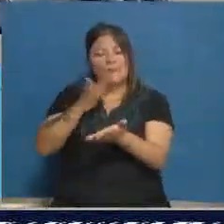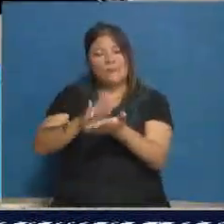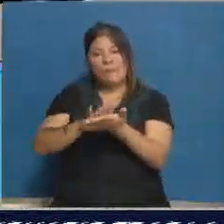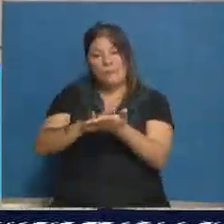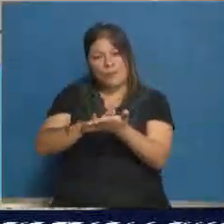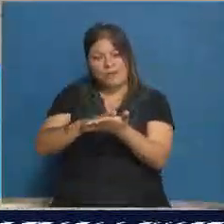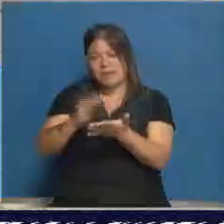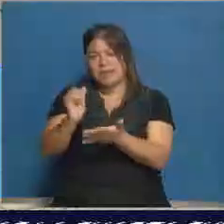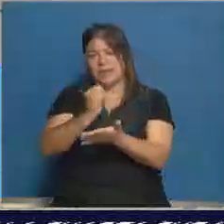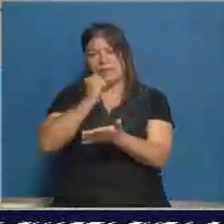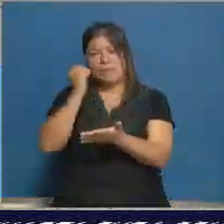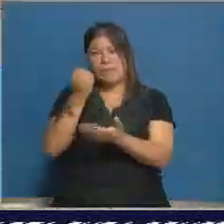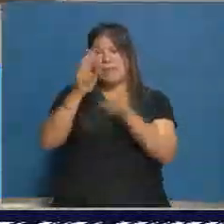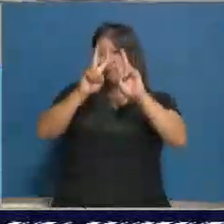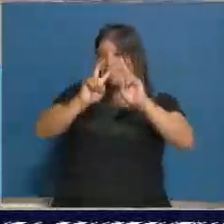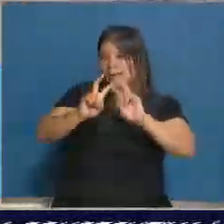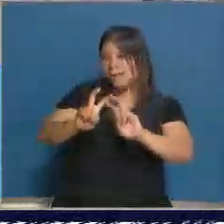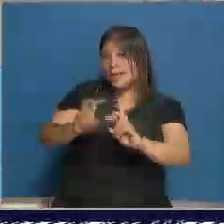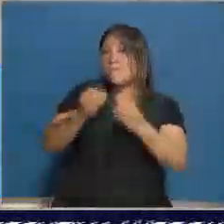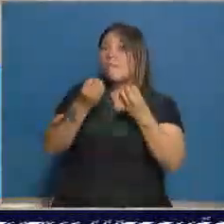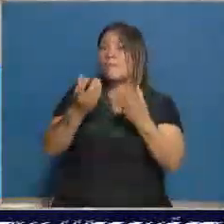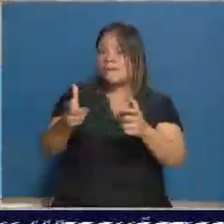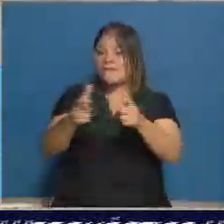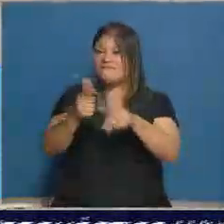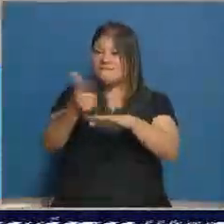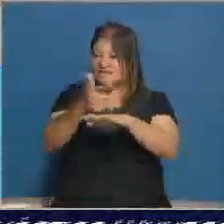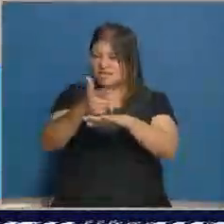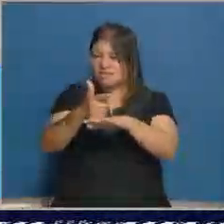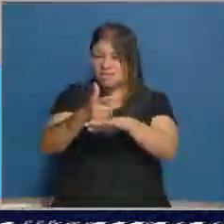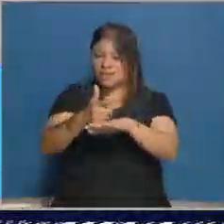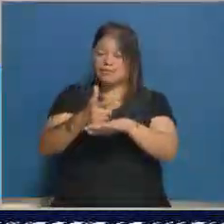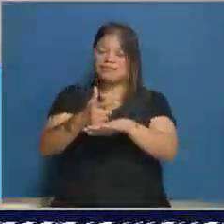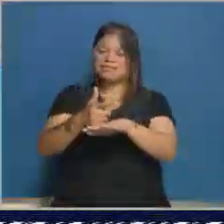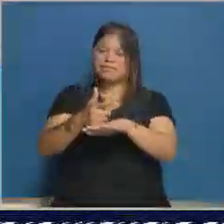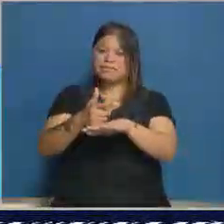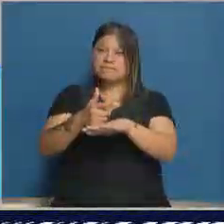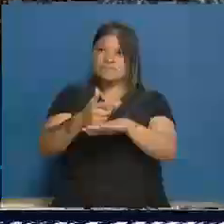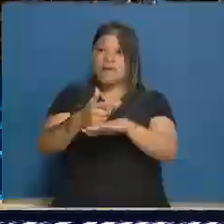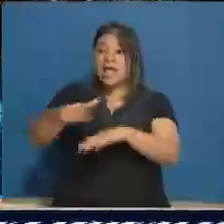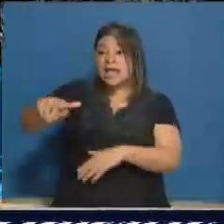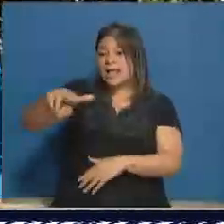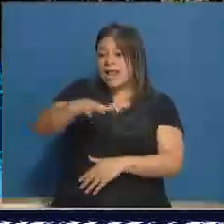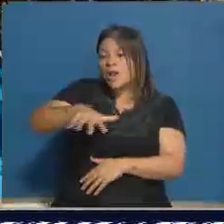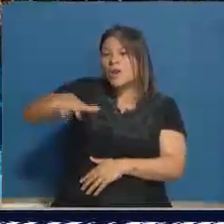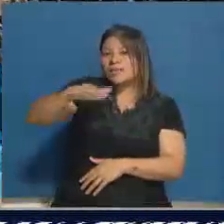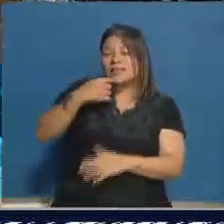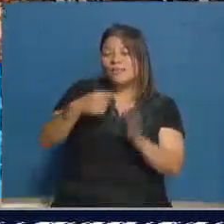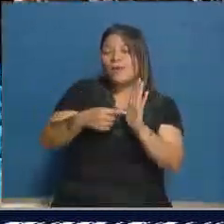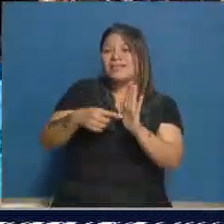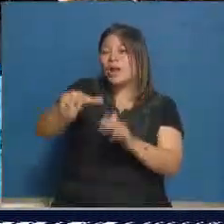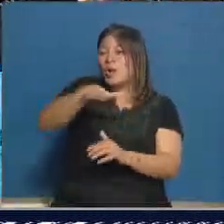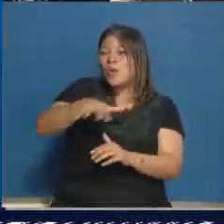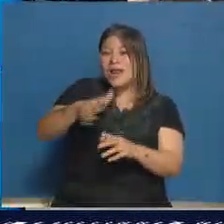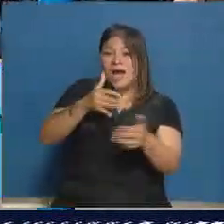claves de la investigación, ya que en ellas se pudo determinar que el lugar donde se produjeron los abusos son los